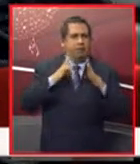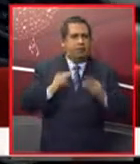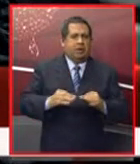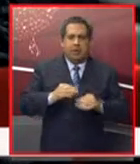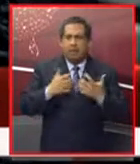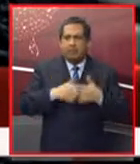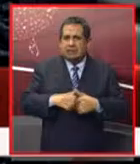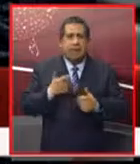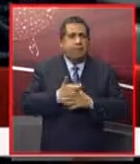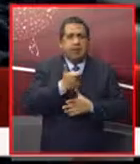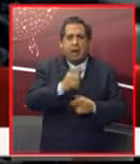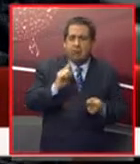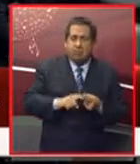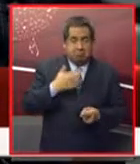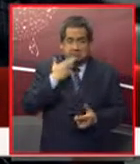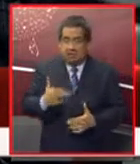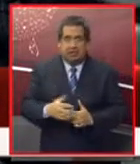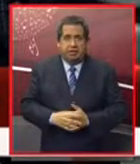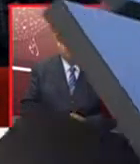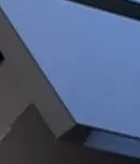los trámites.